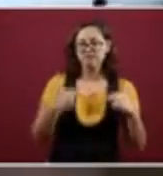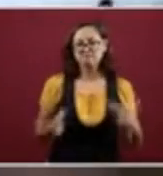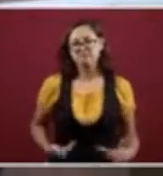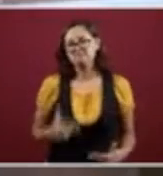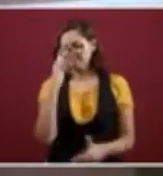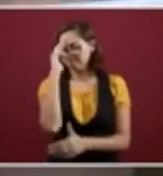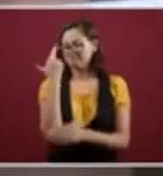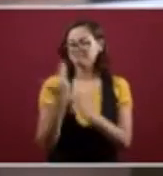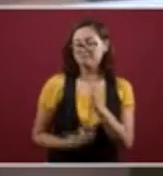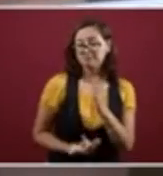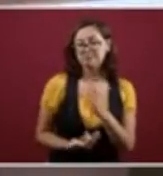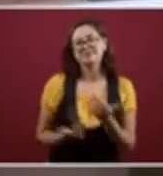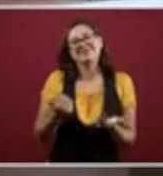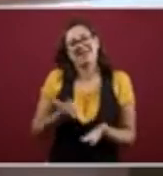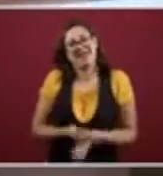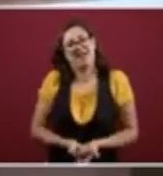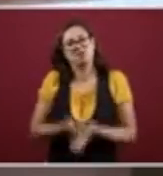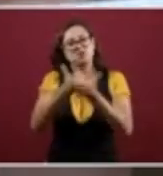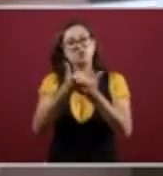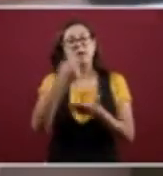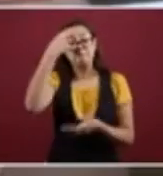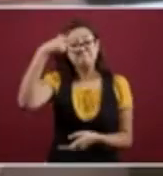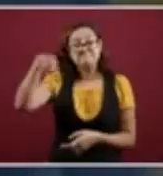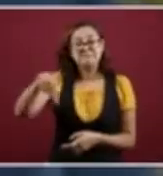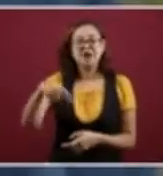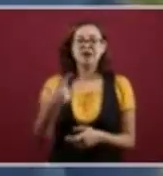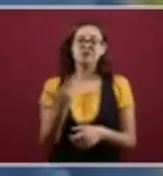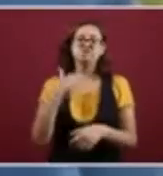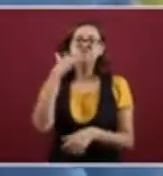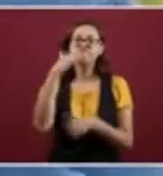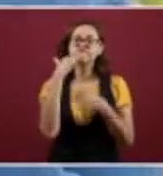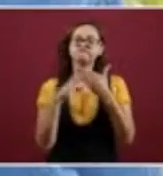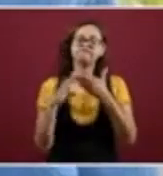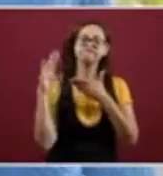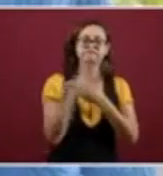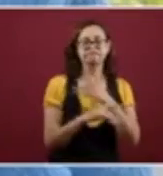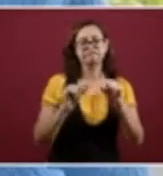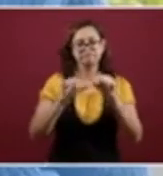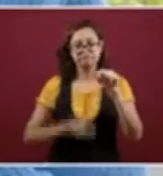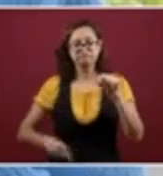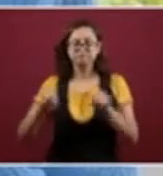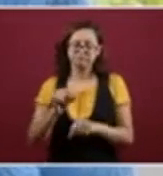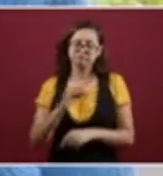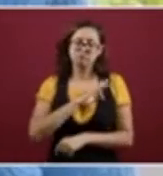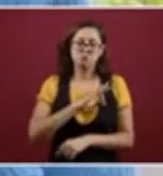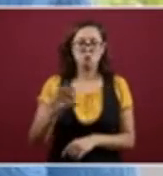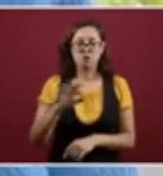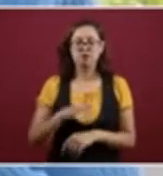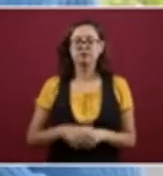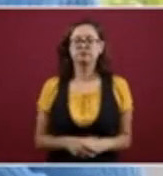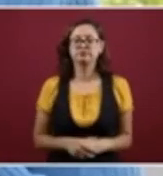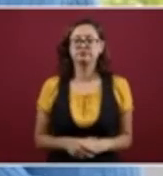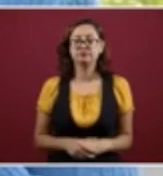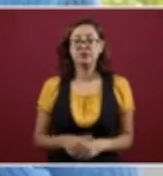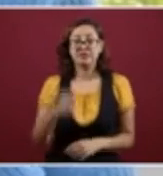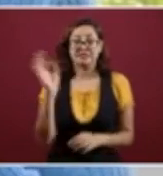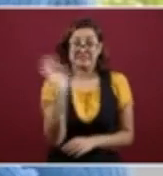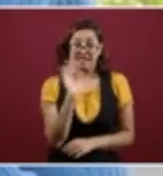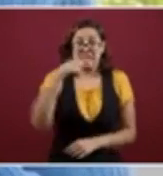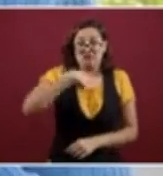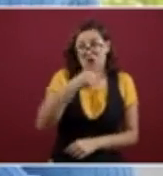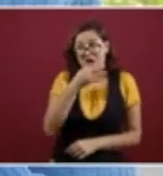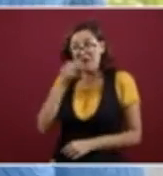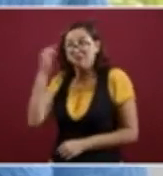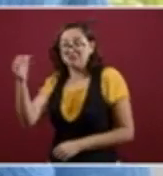erradicar la corrupción e impunidad en México. Si yo fuera denunciante, querría que primero mis datos fueran protegidos, mi